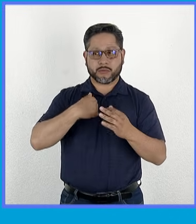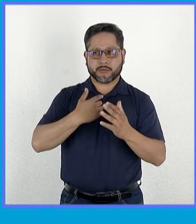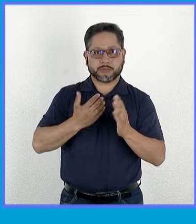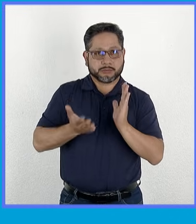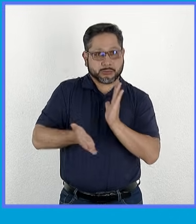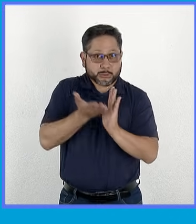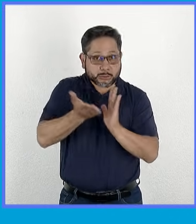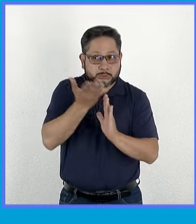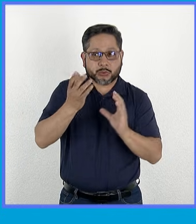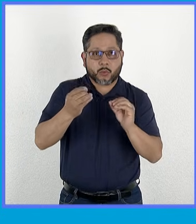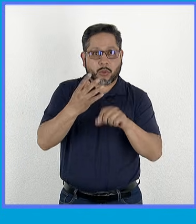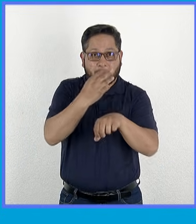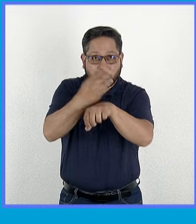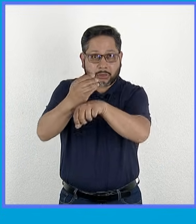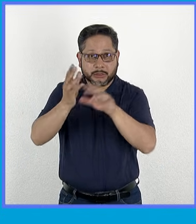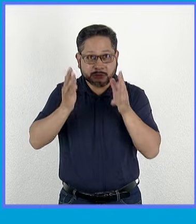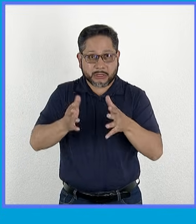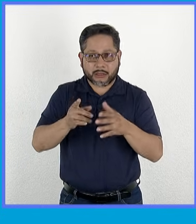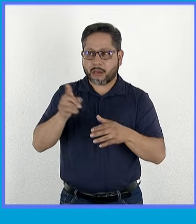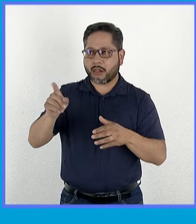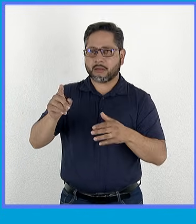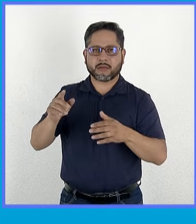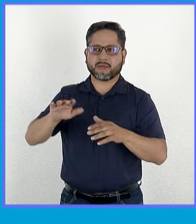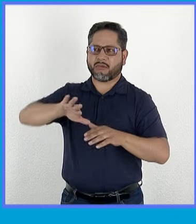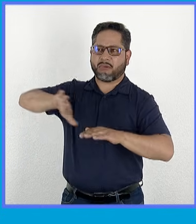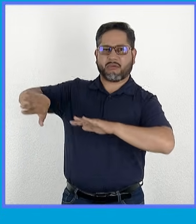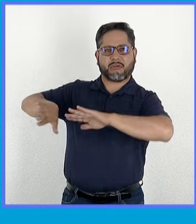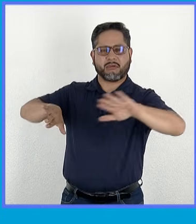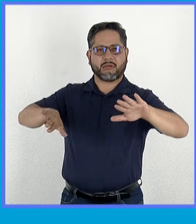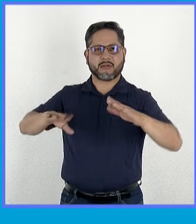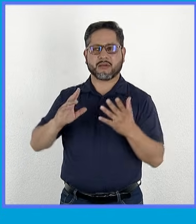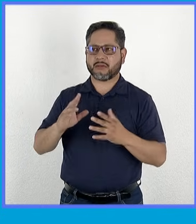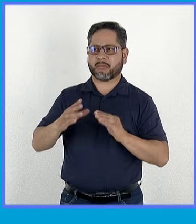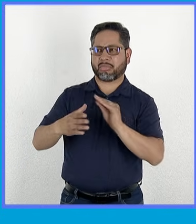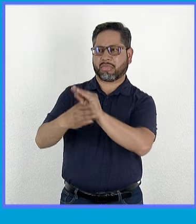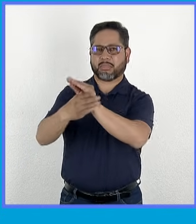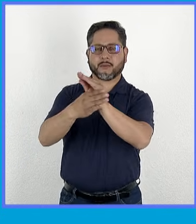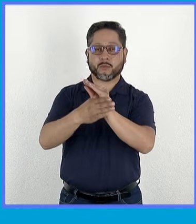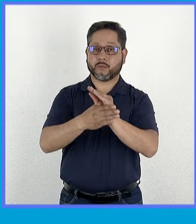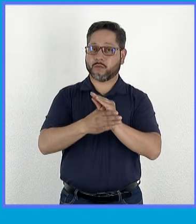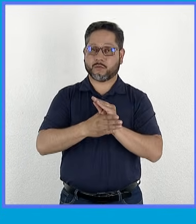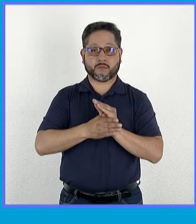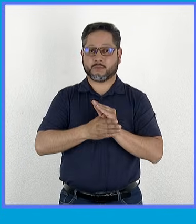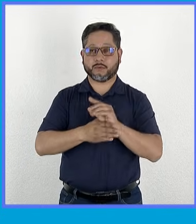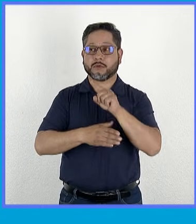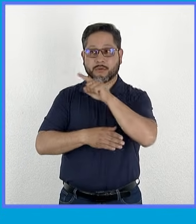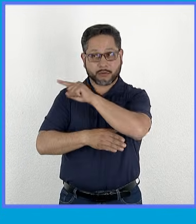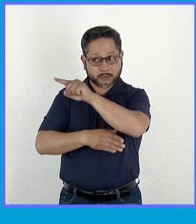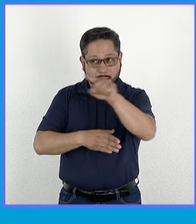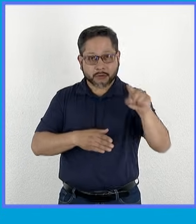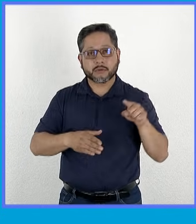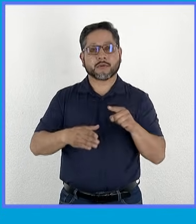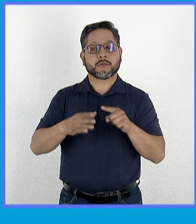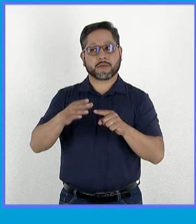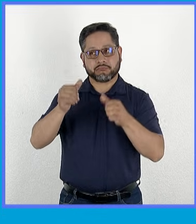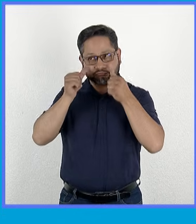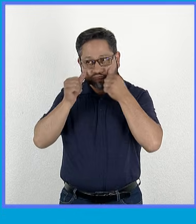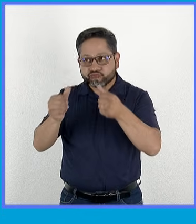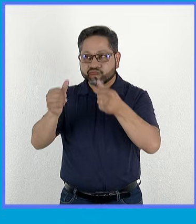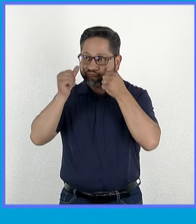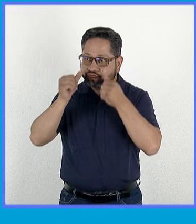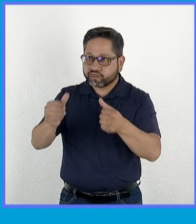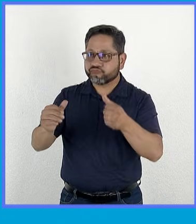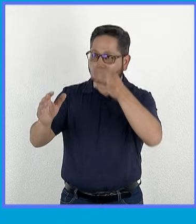encima de los intereses de la población. Algunos de ellos son muy genuinos y que también hemos estado atendiendo de